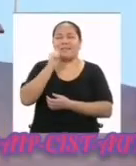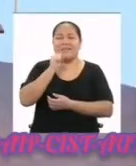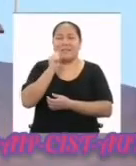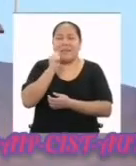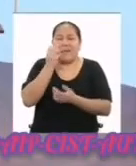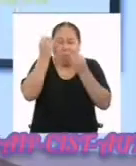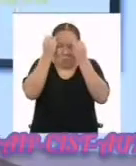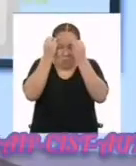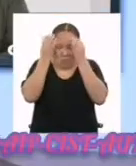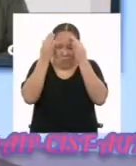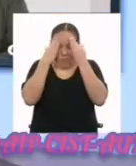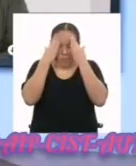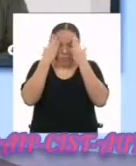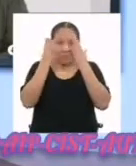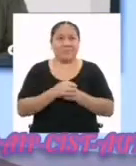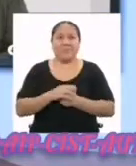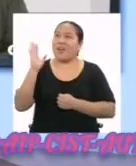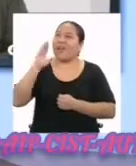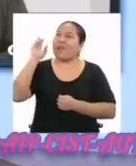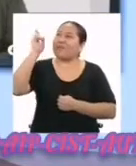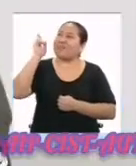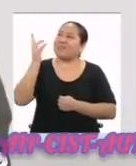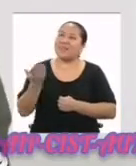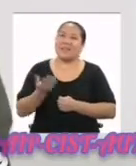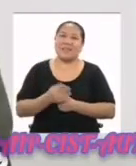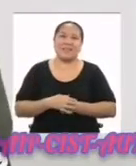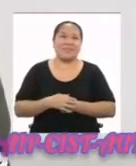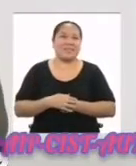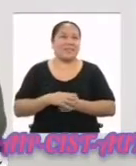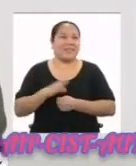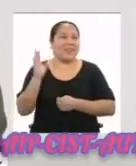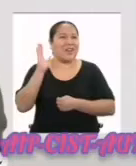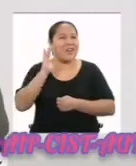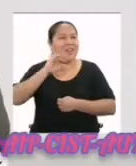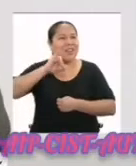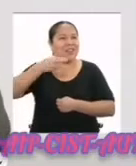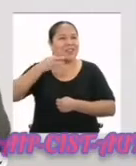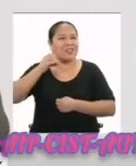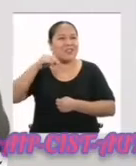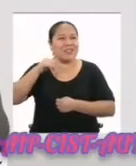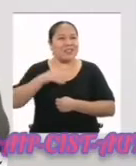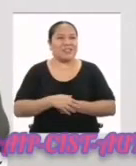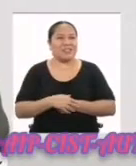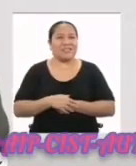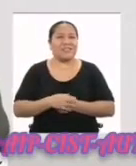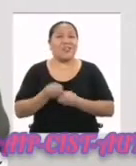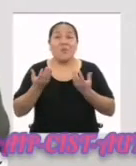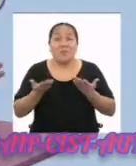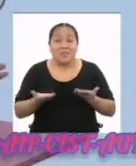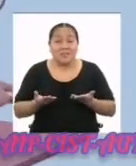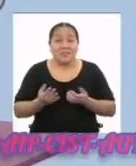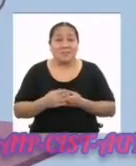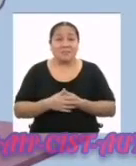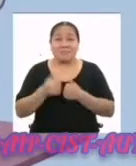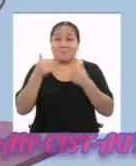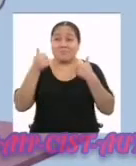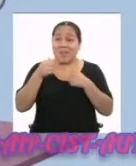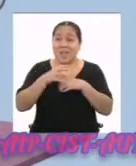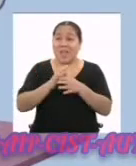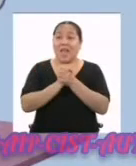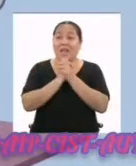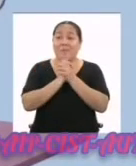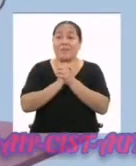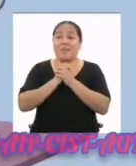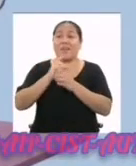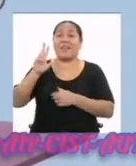ocurrió antes? Hola, profesora. Hola, Jonathan, ¿cómo estás? Aquí bien con mis amigas y amigos de